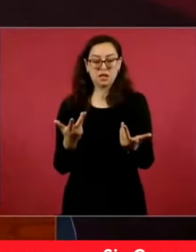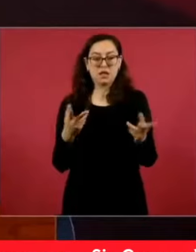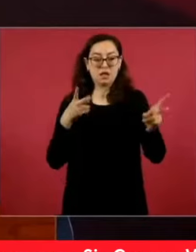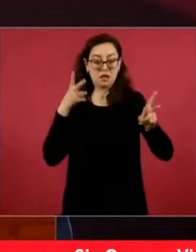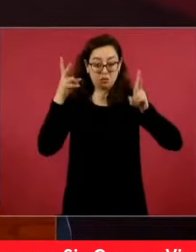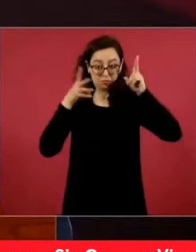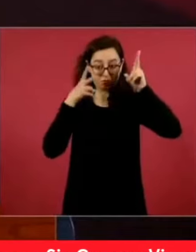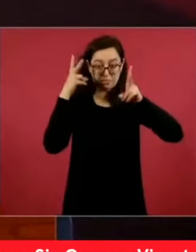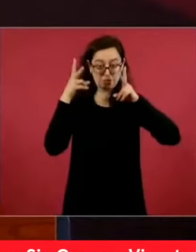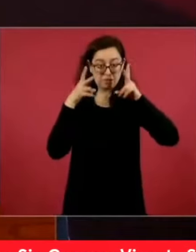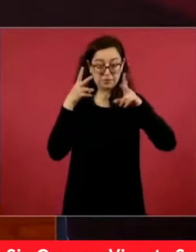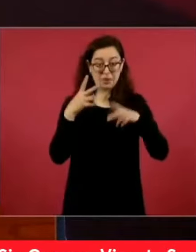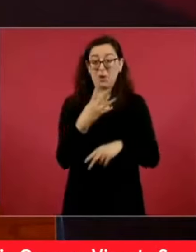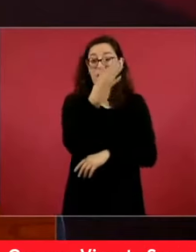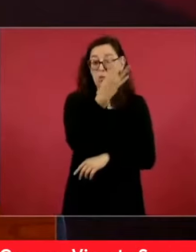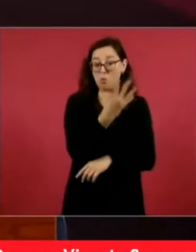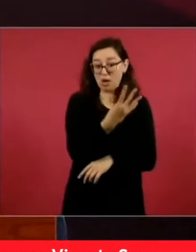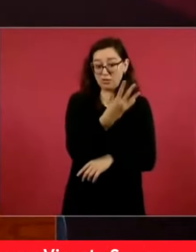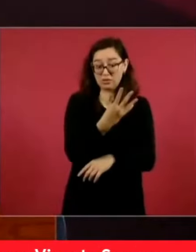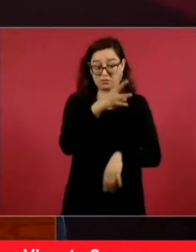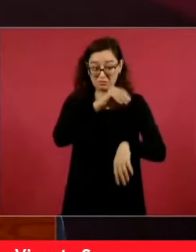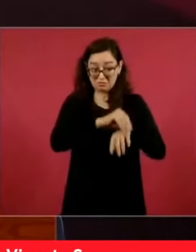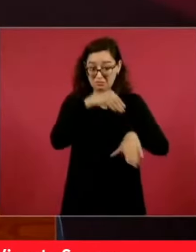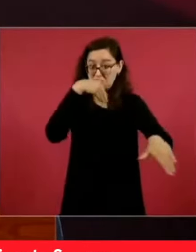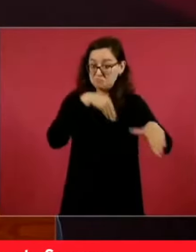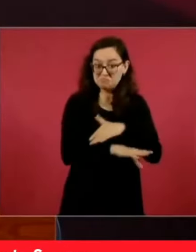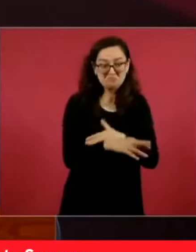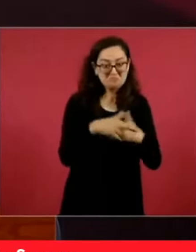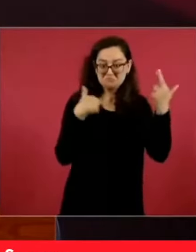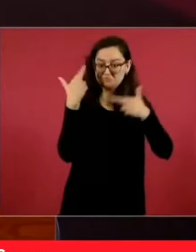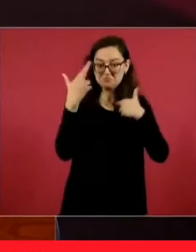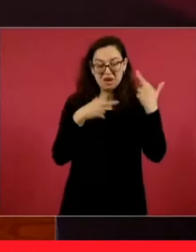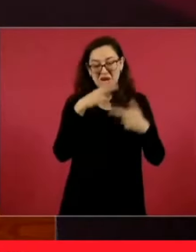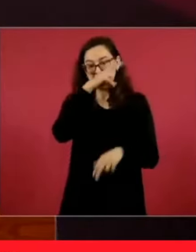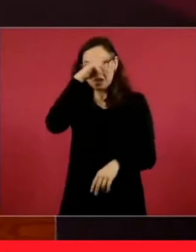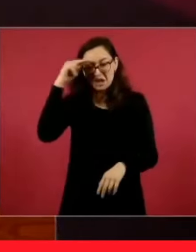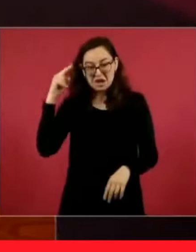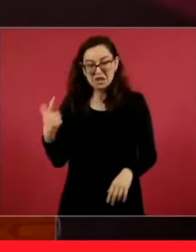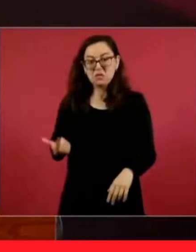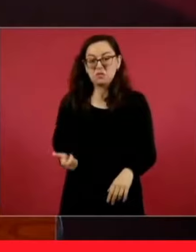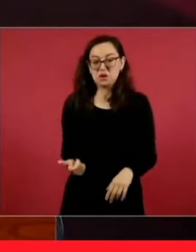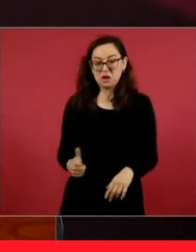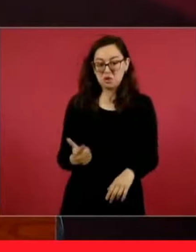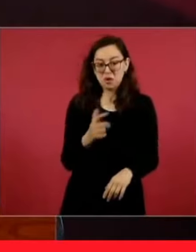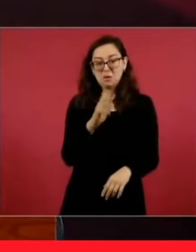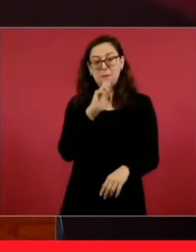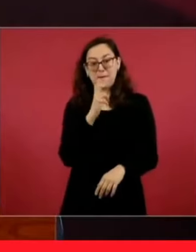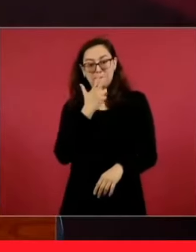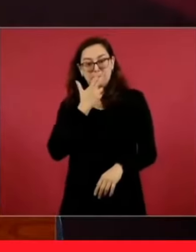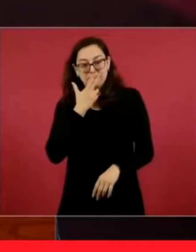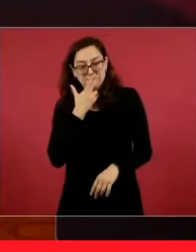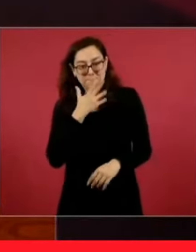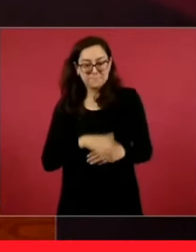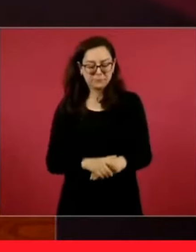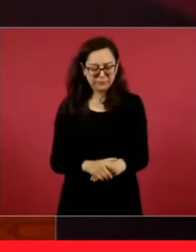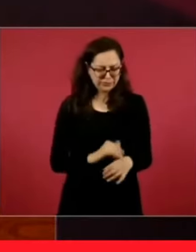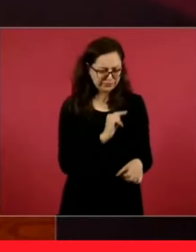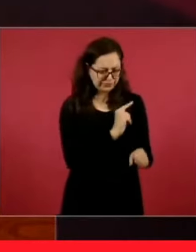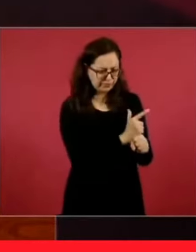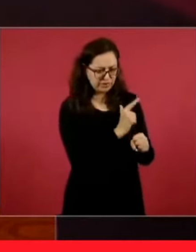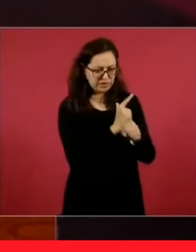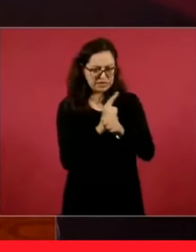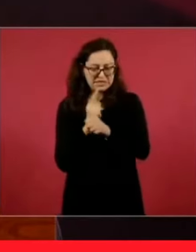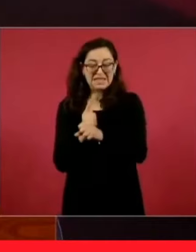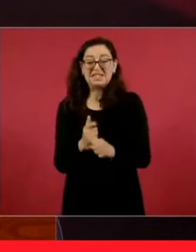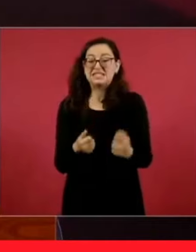visitas de verificación cuatro de ellas una en Nayarit una en Guanajuato dos en Chihuahua seis fueron encontradas con